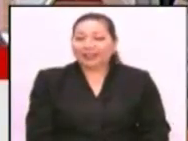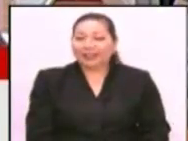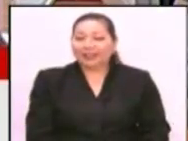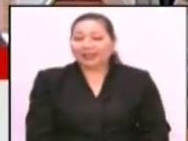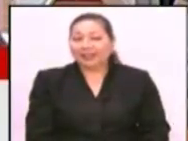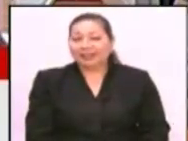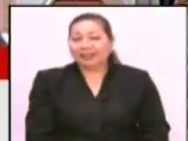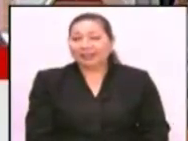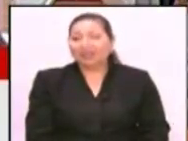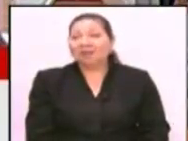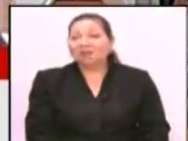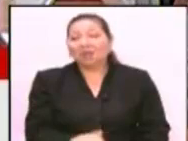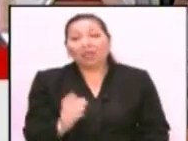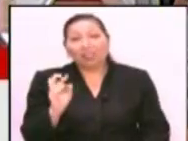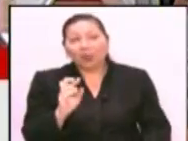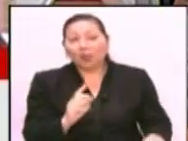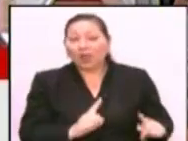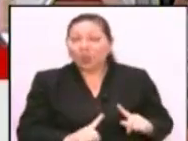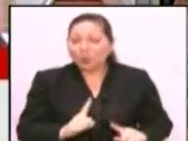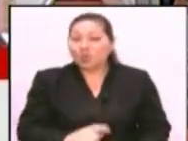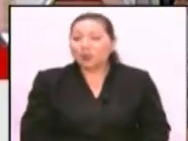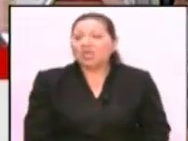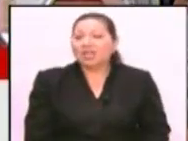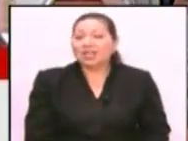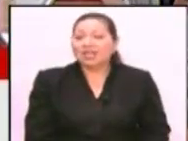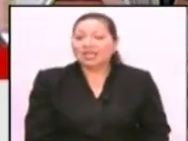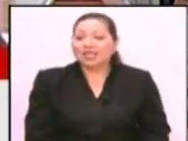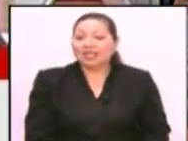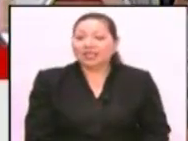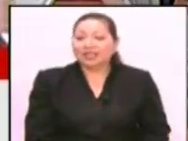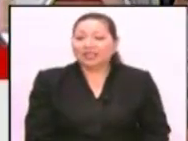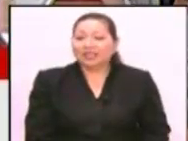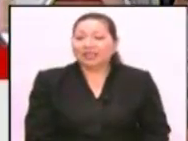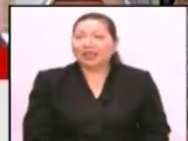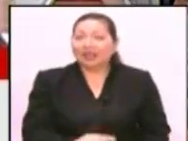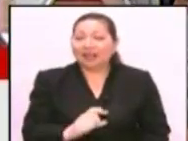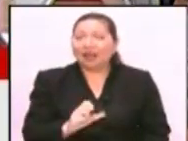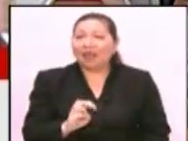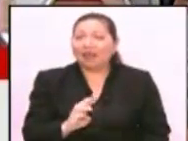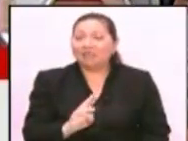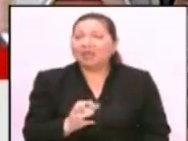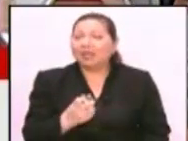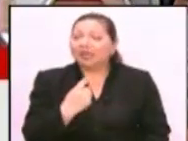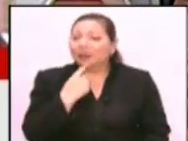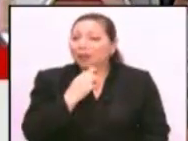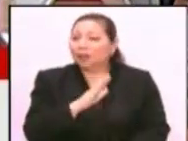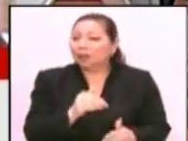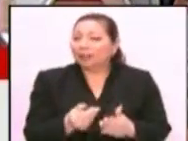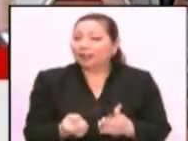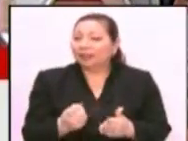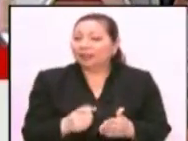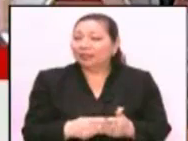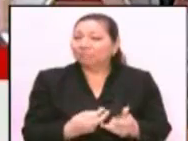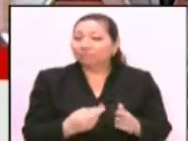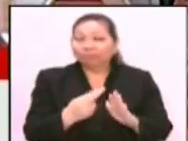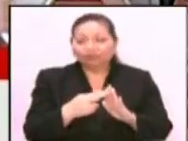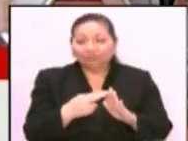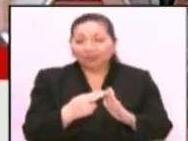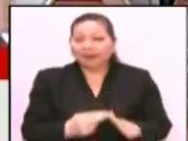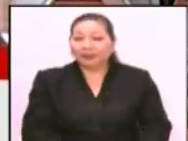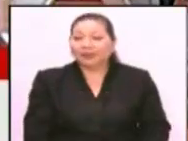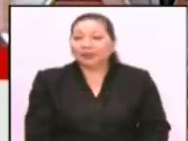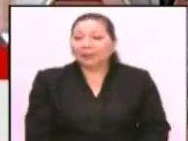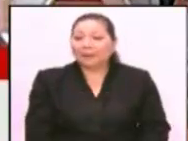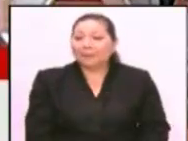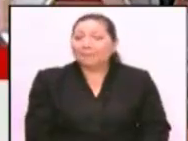Y sin duda alguna, a través suyo, la congresista Glave, que quisiéramos que todos los internos tengan una remuneración mínima vital,